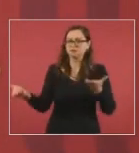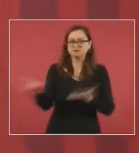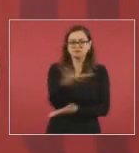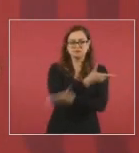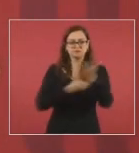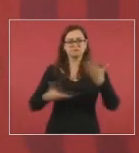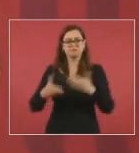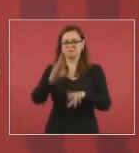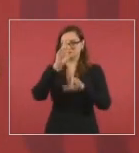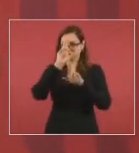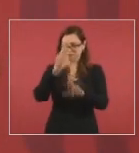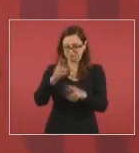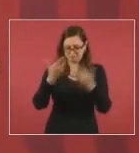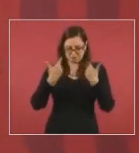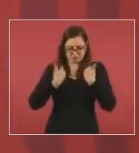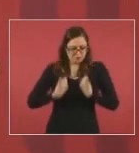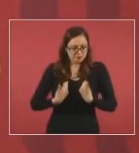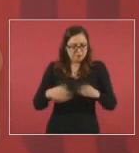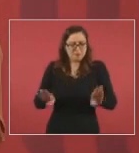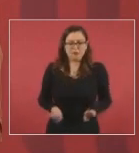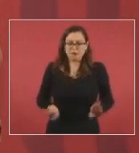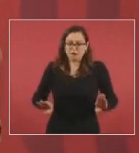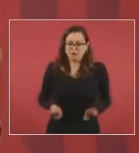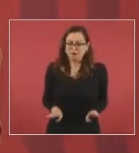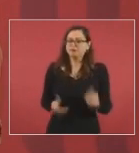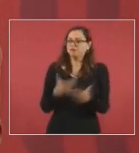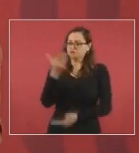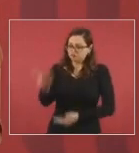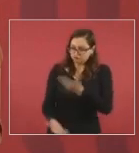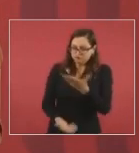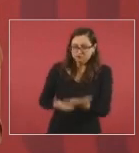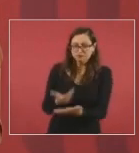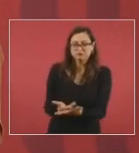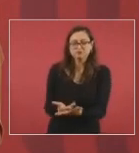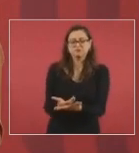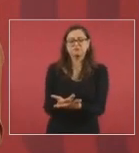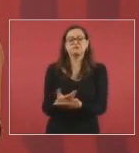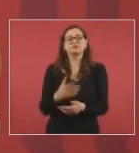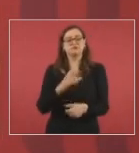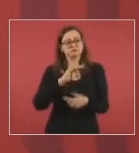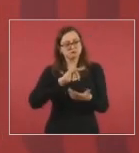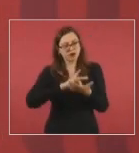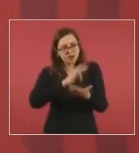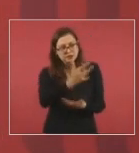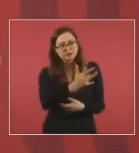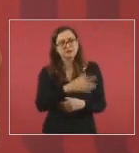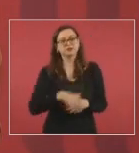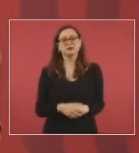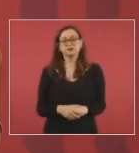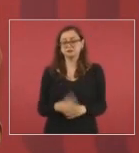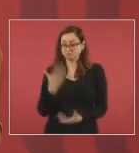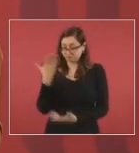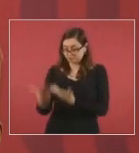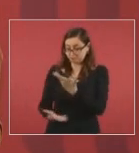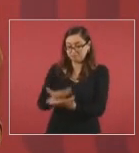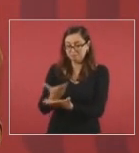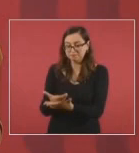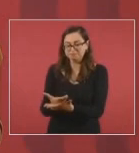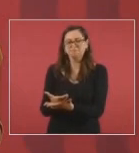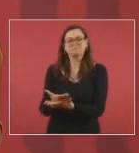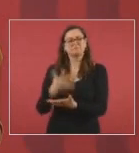sector empresarial. Había dejado el cargo de jefe de la oficina de la presidencia, Alfonso Romo.